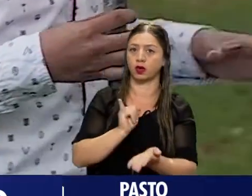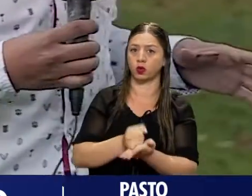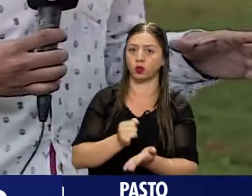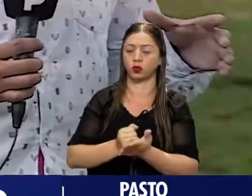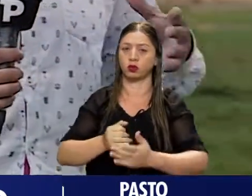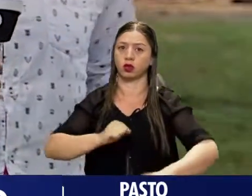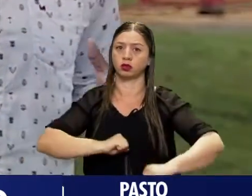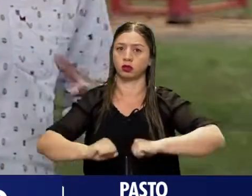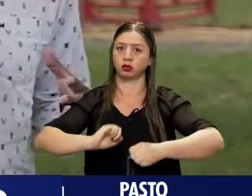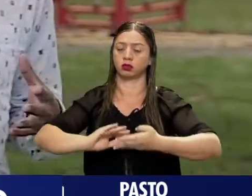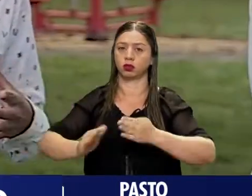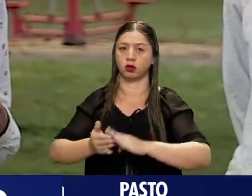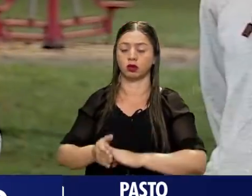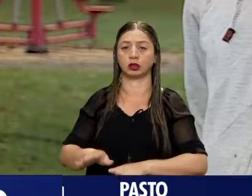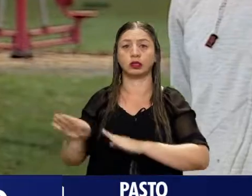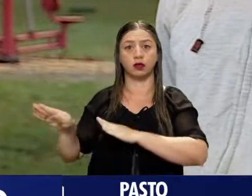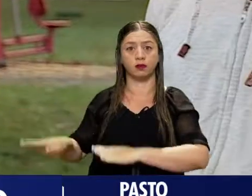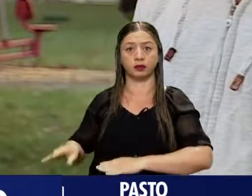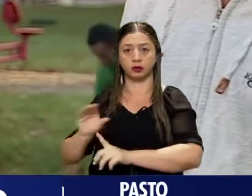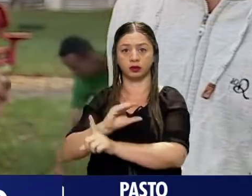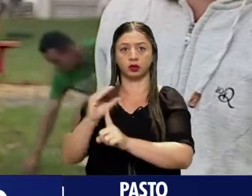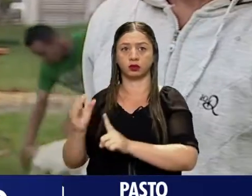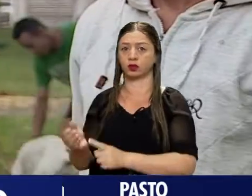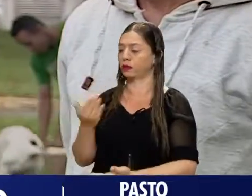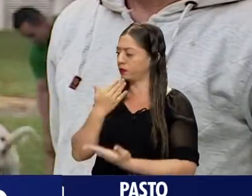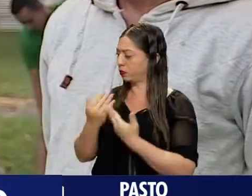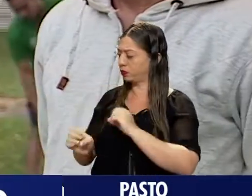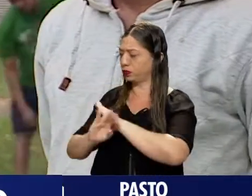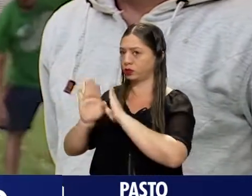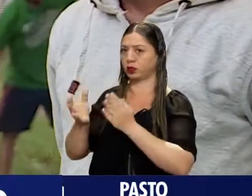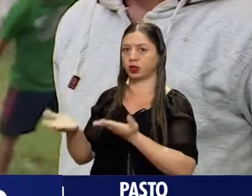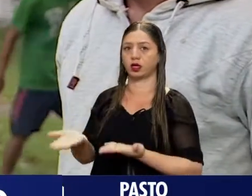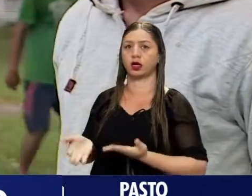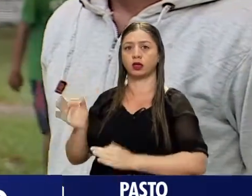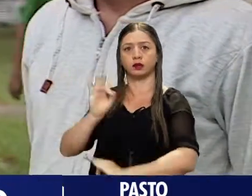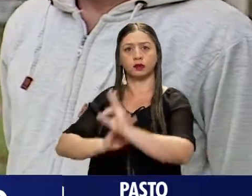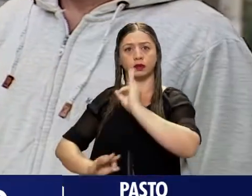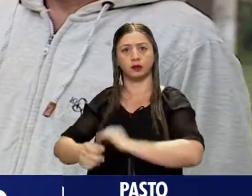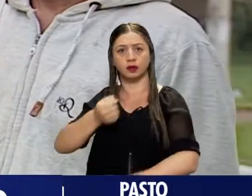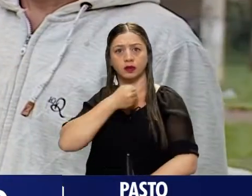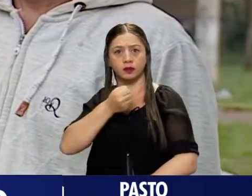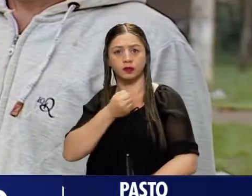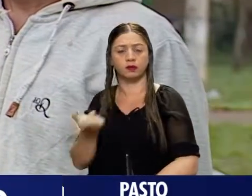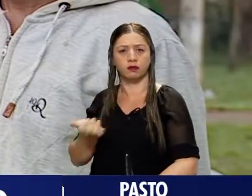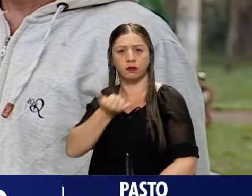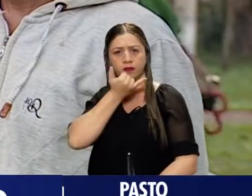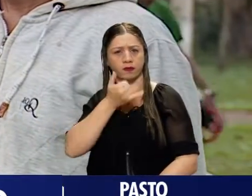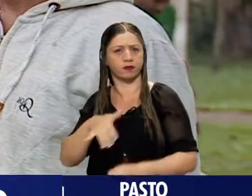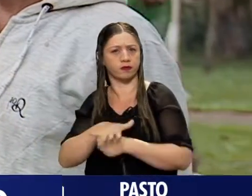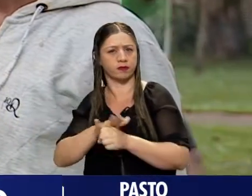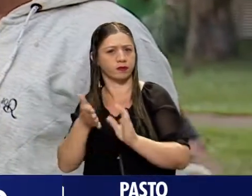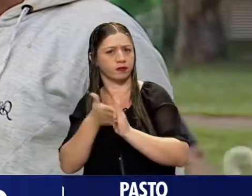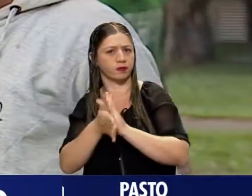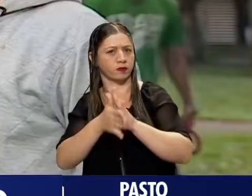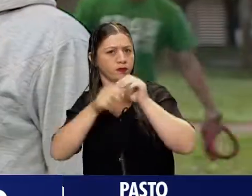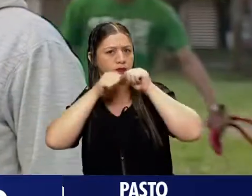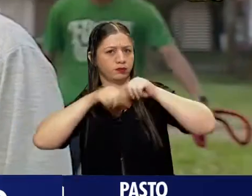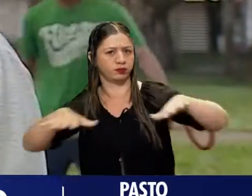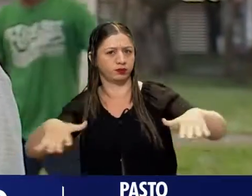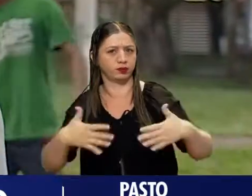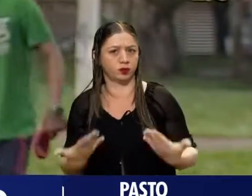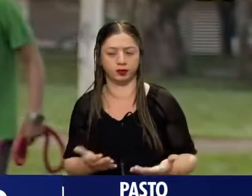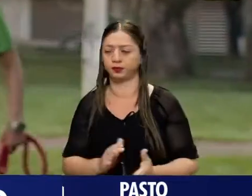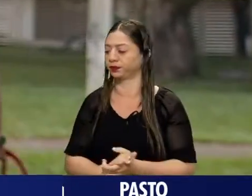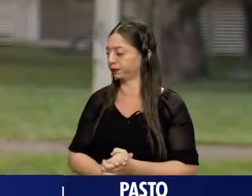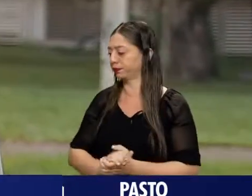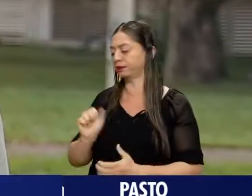de cultura bienvenido a tele pacífico noticias que lo que está pasando en este sector cuál es lo que ustedes quieren dar a conocer claro que sí